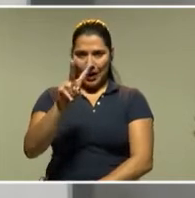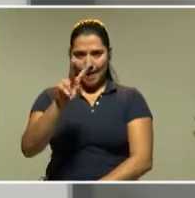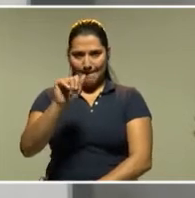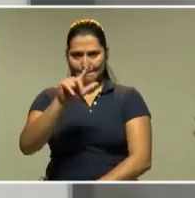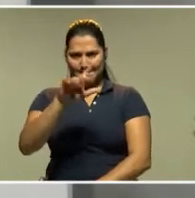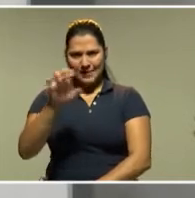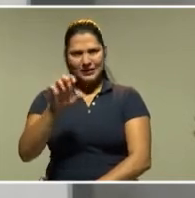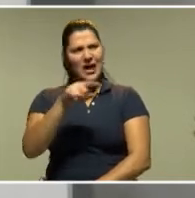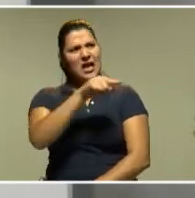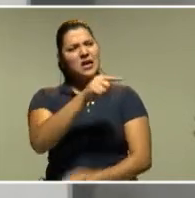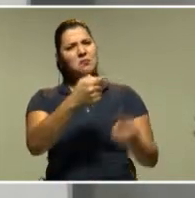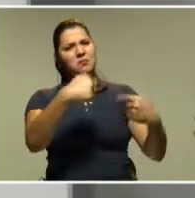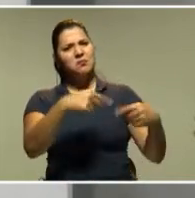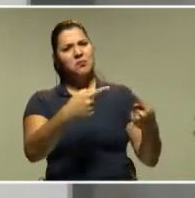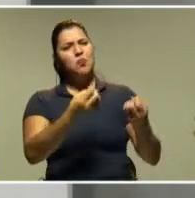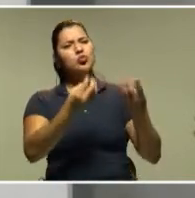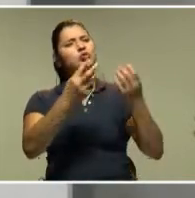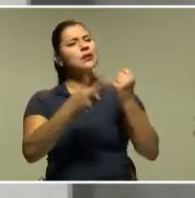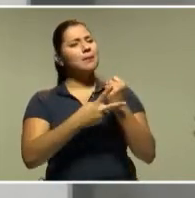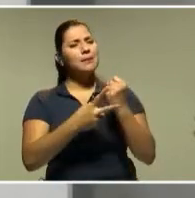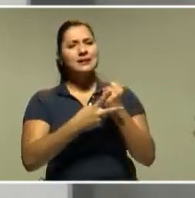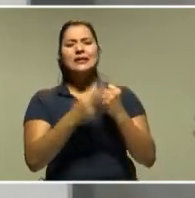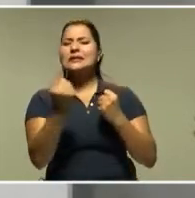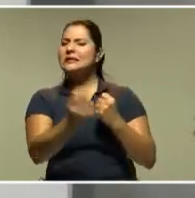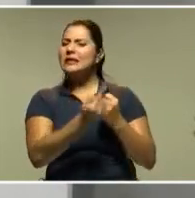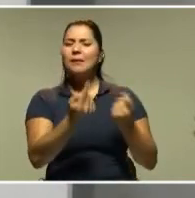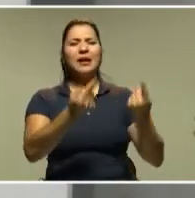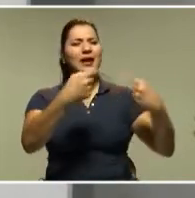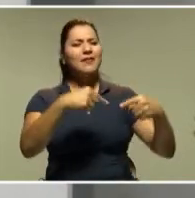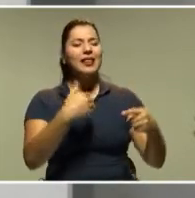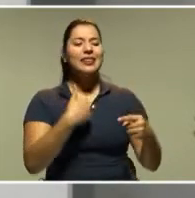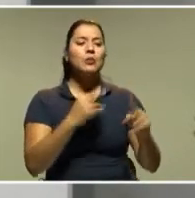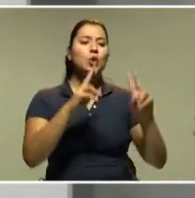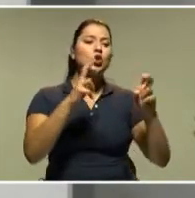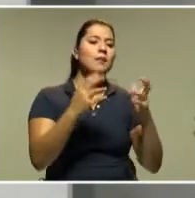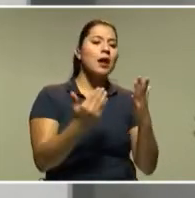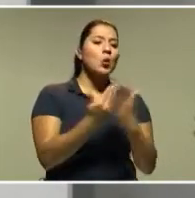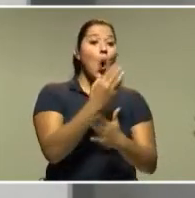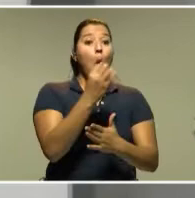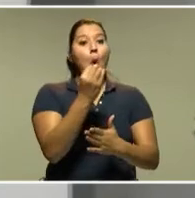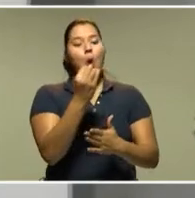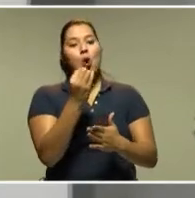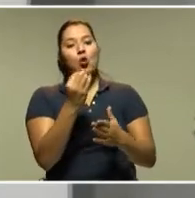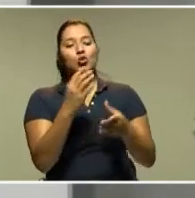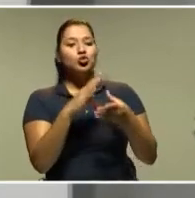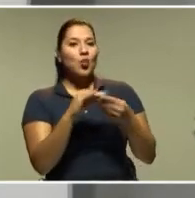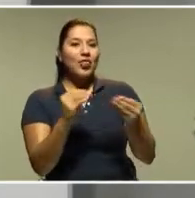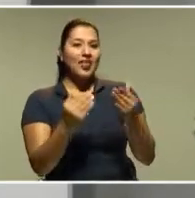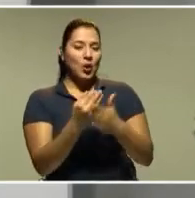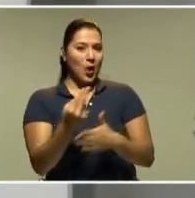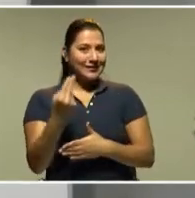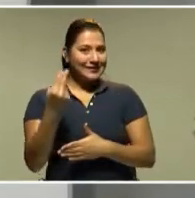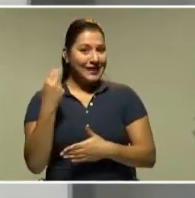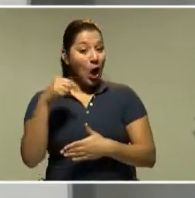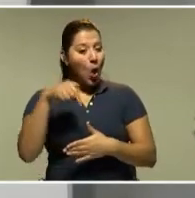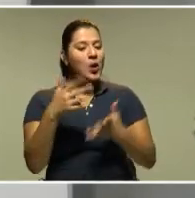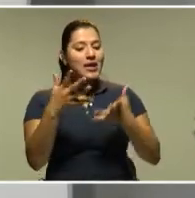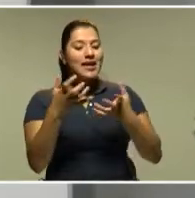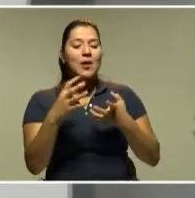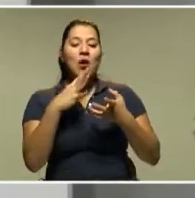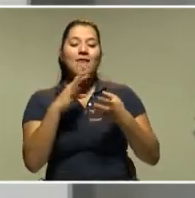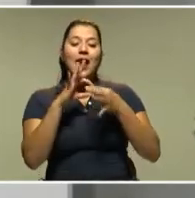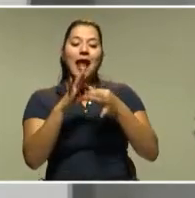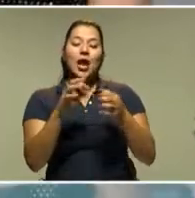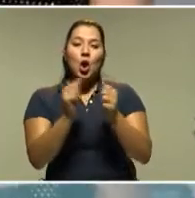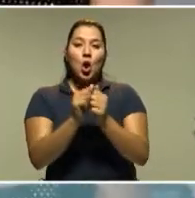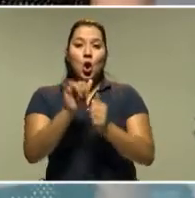siempre que viene le tenemos un tema nuevo o hay alguna historia de Yocasta que ella no nos ha contado. Hoy queremos hablar ampliamente con